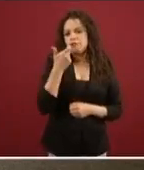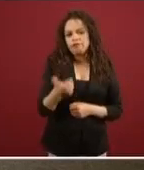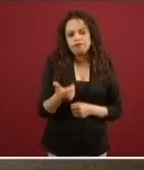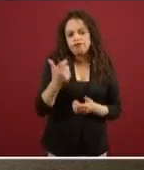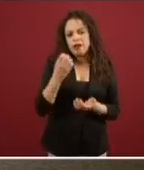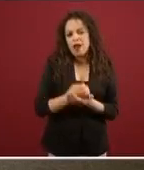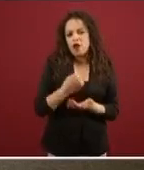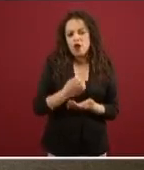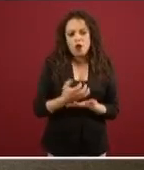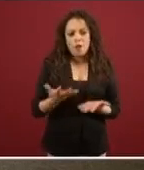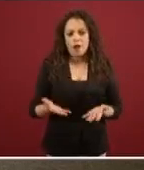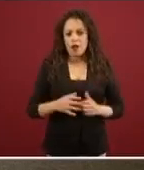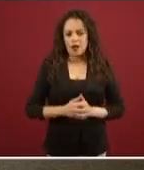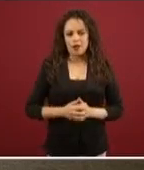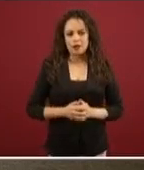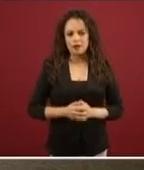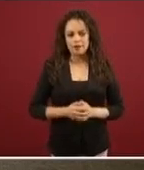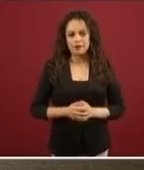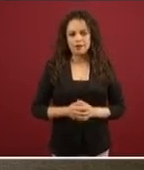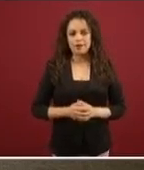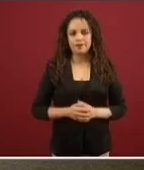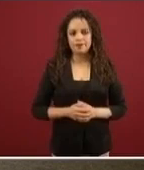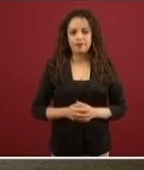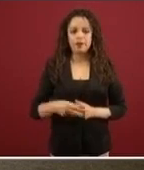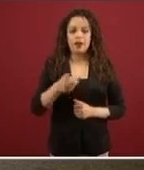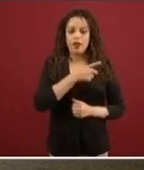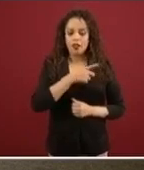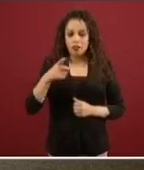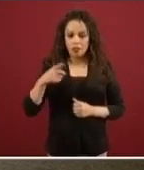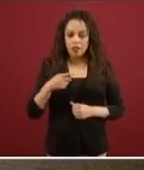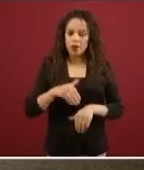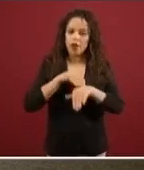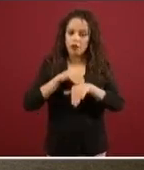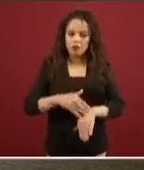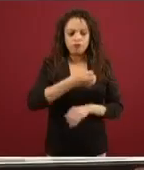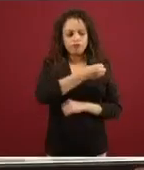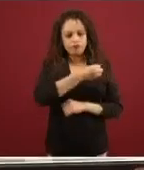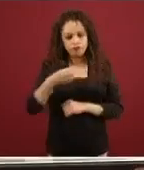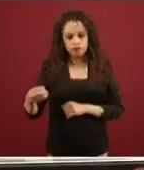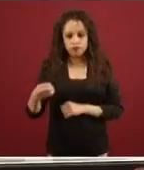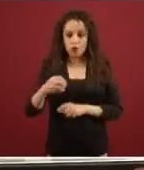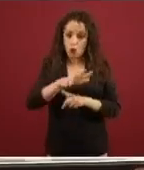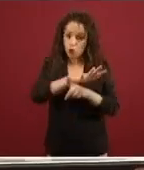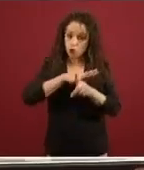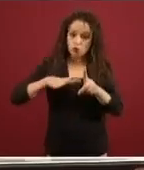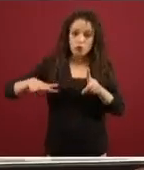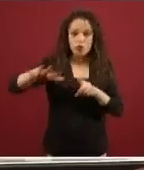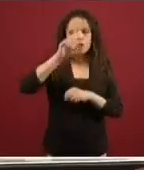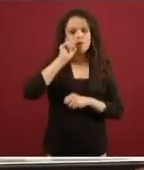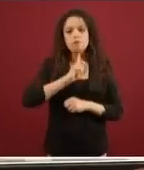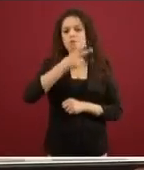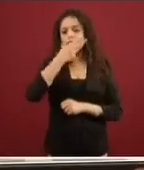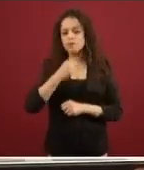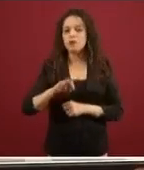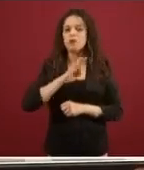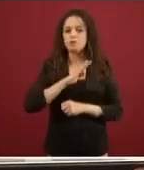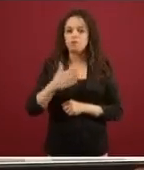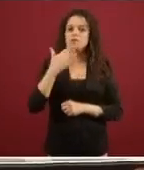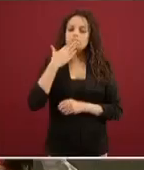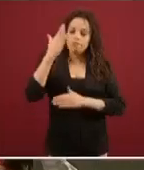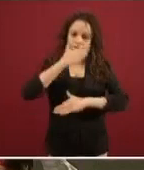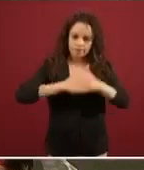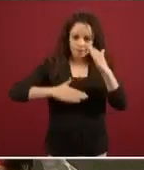la disciplina y todos juntos, todas juntas, lograr salir adelante de esto.